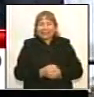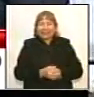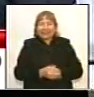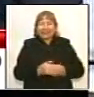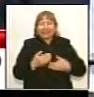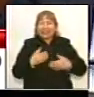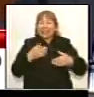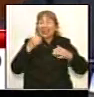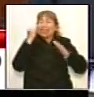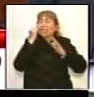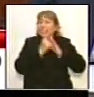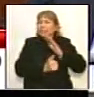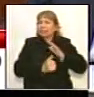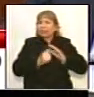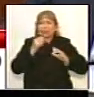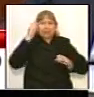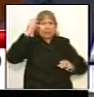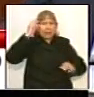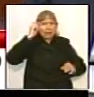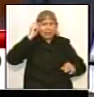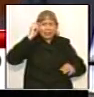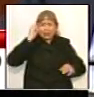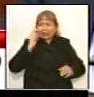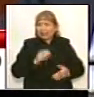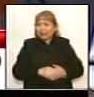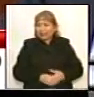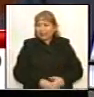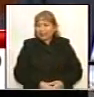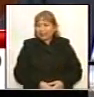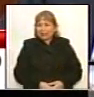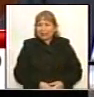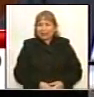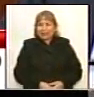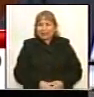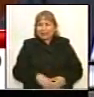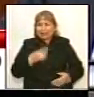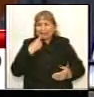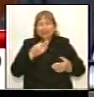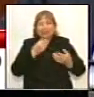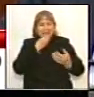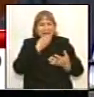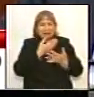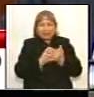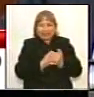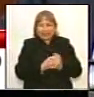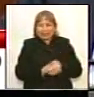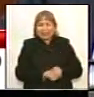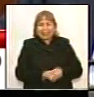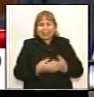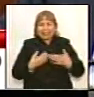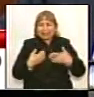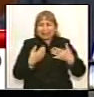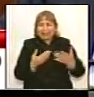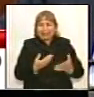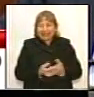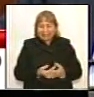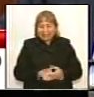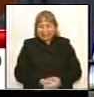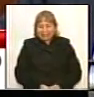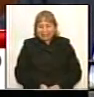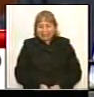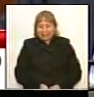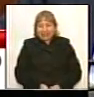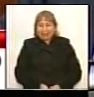la criminalización de los políticos y de la política, sino más bien para abrir las puertas de las cárceles